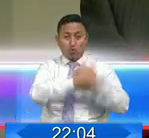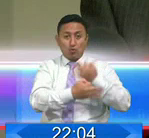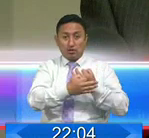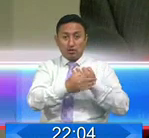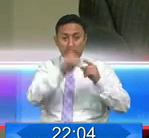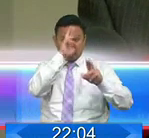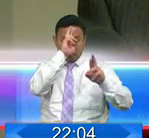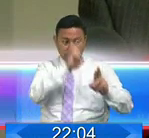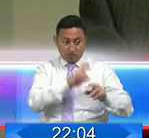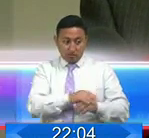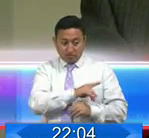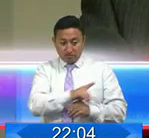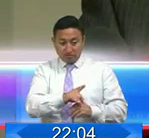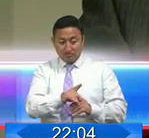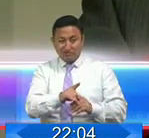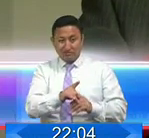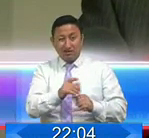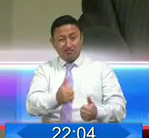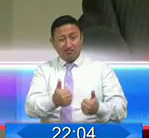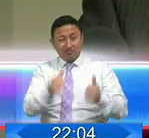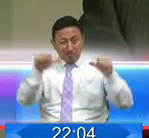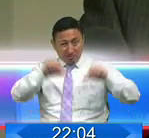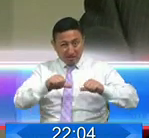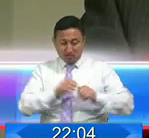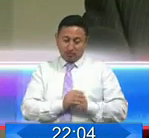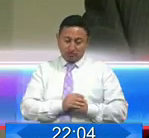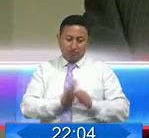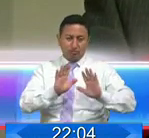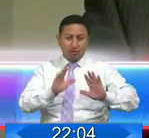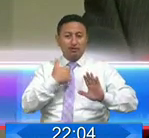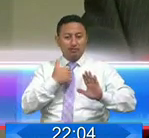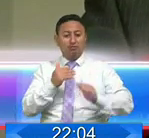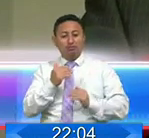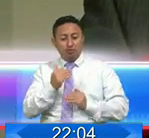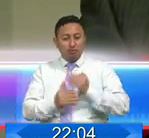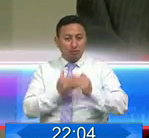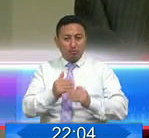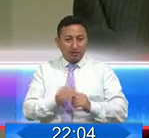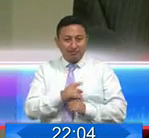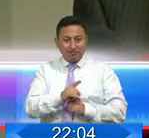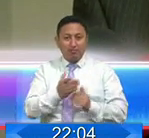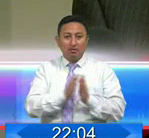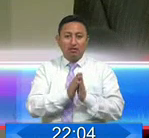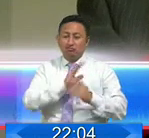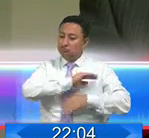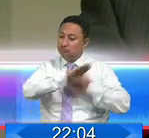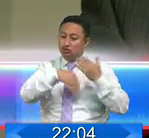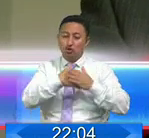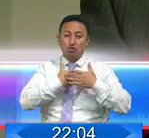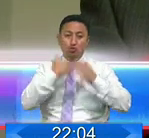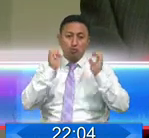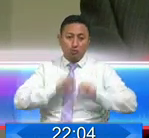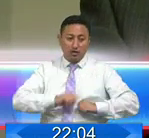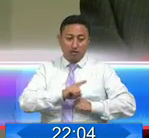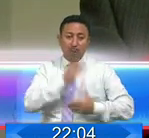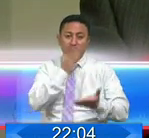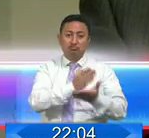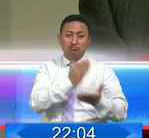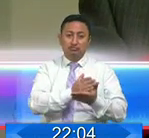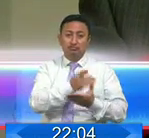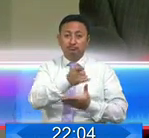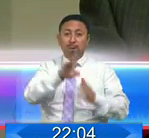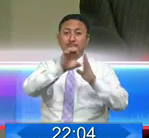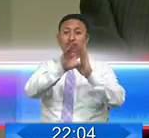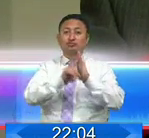tampoco que sea en extremo forzado pero nosotros vamos a seguir implementando interponiendo todas las posibilidades que el código orgánico